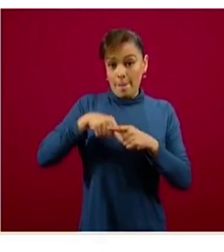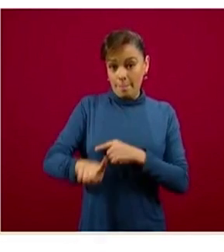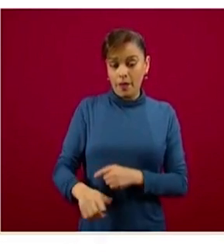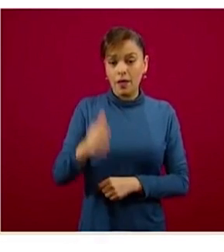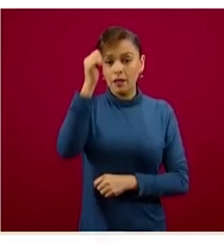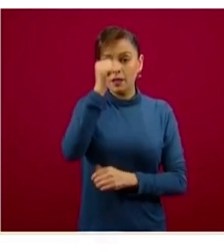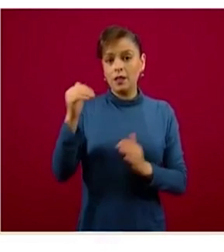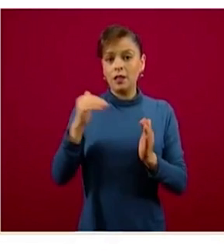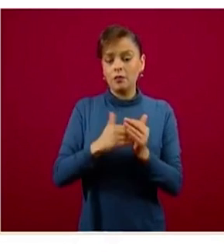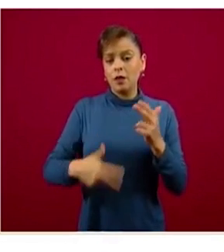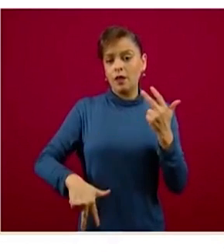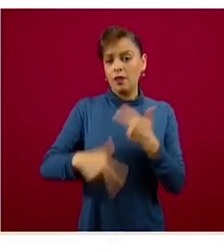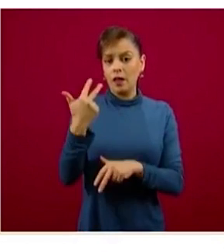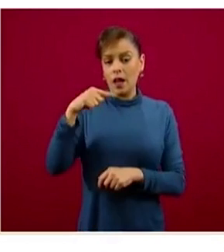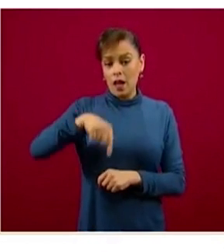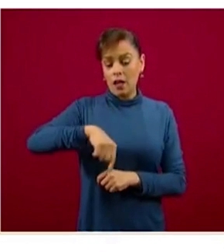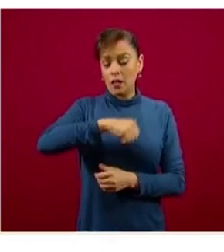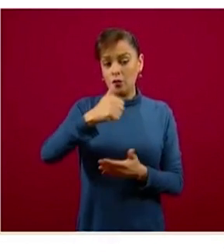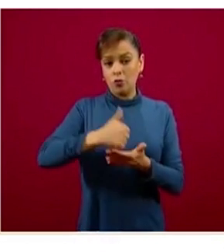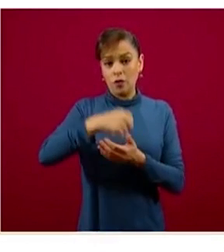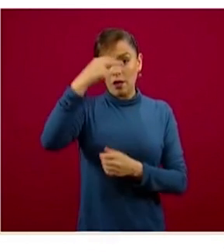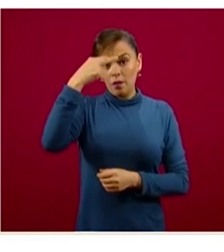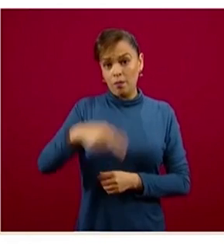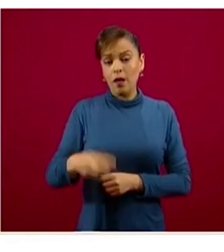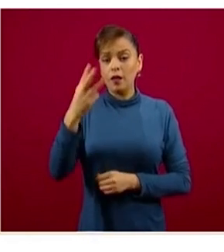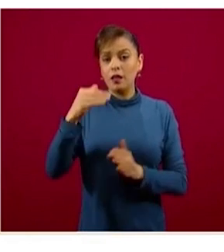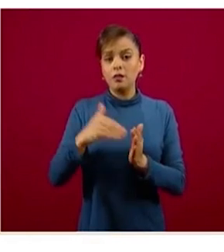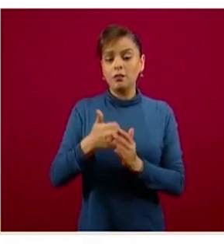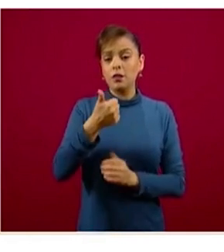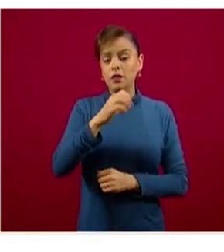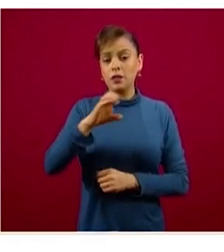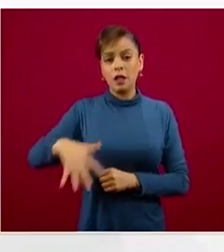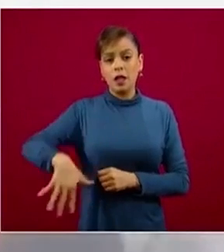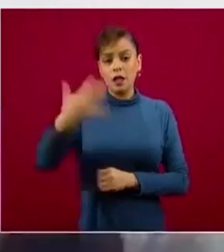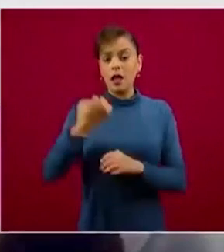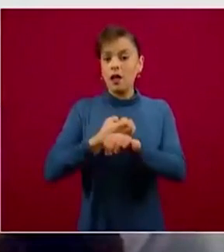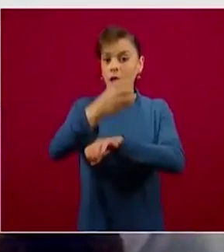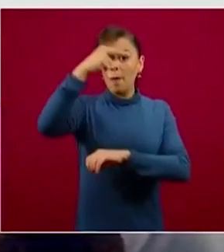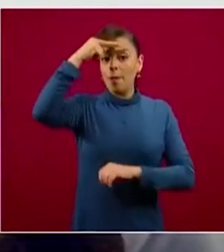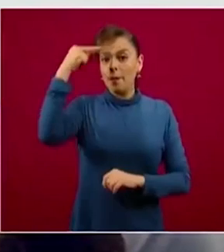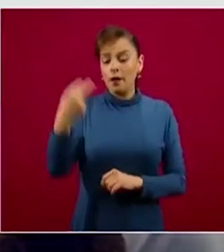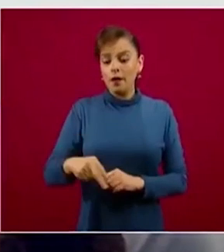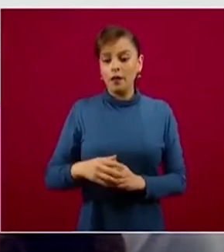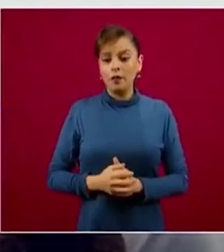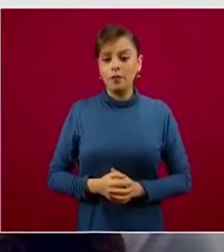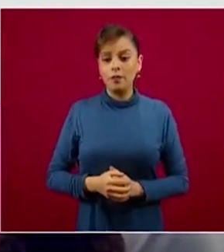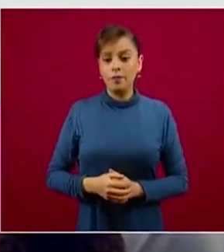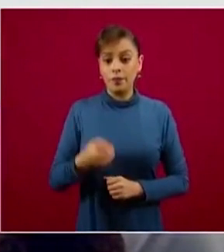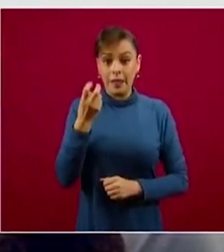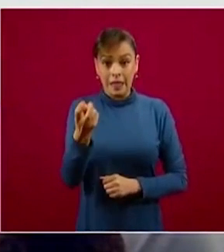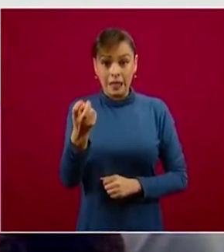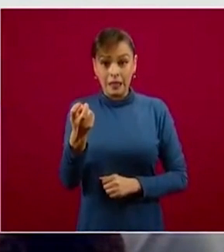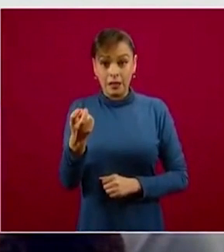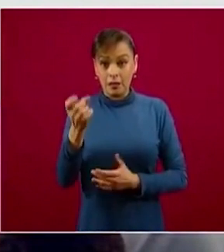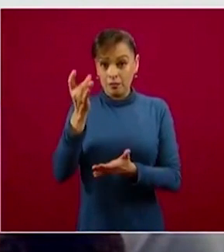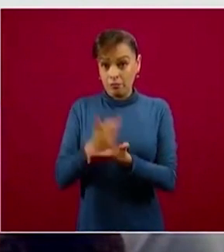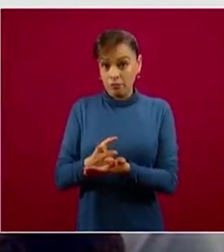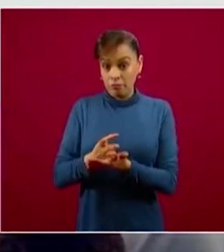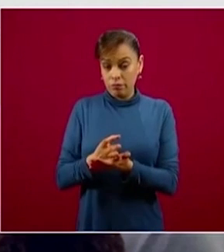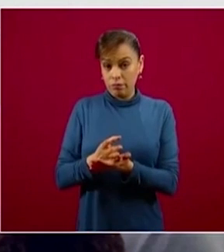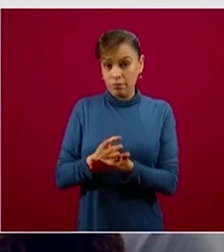casos en la ciudad de méxico- 3.615 en el estado de mexico esto del estado de mexico es específicamente